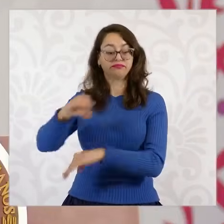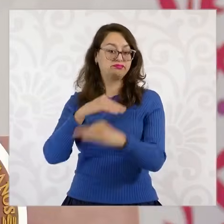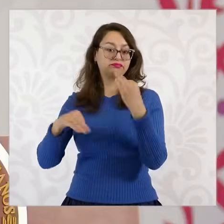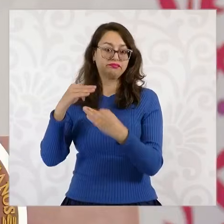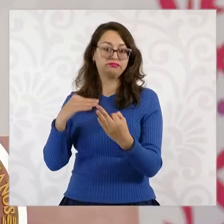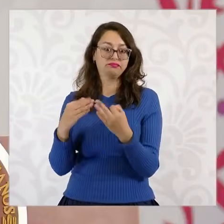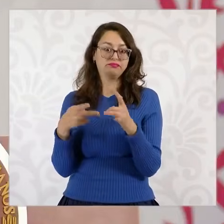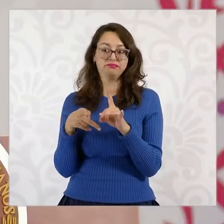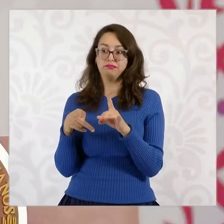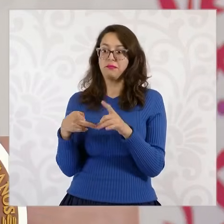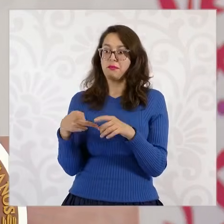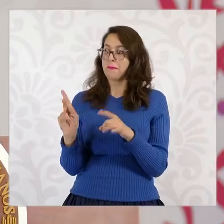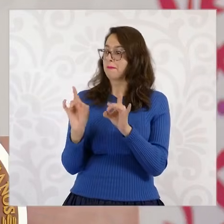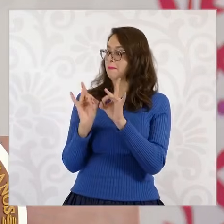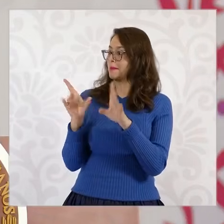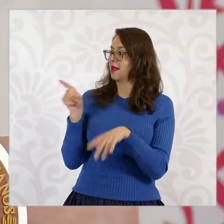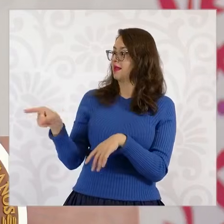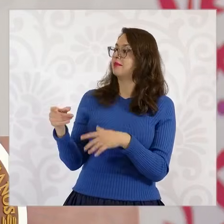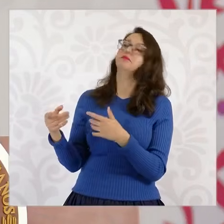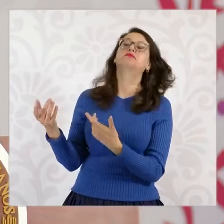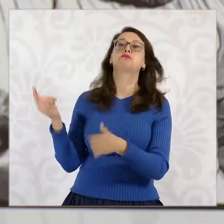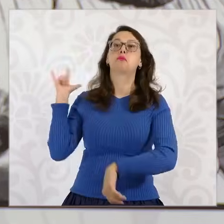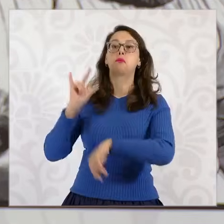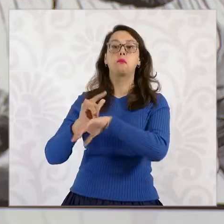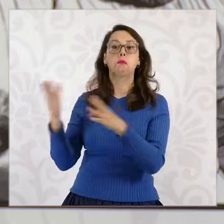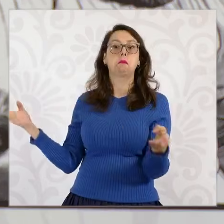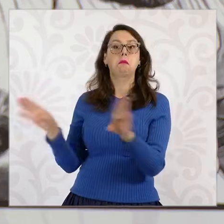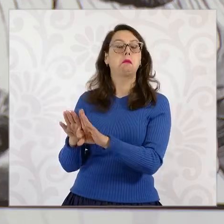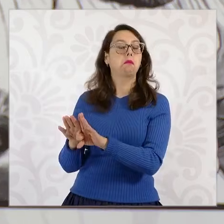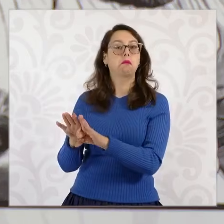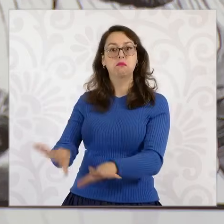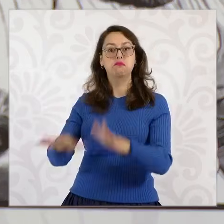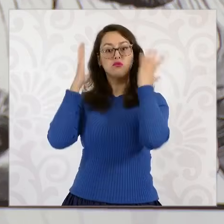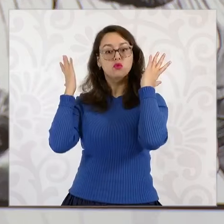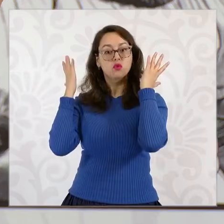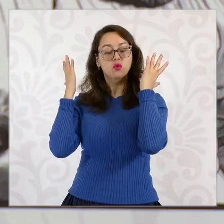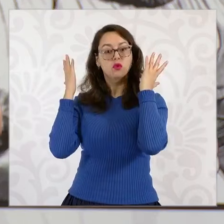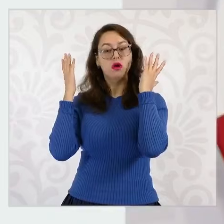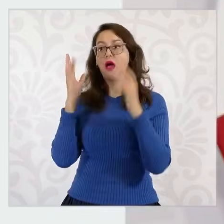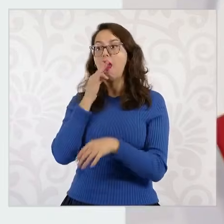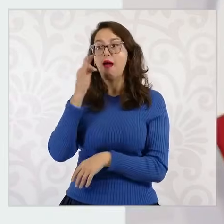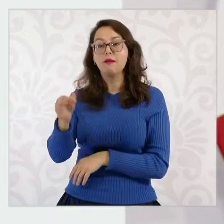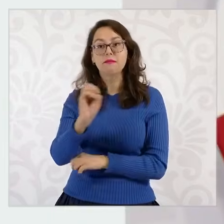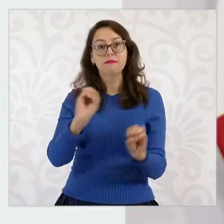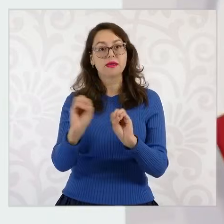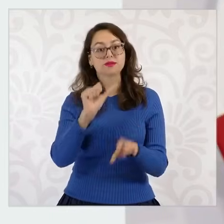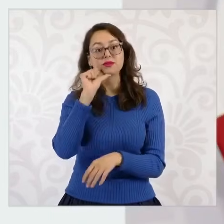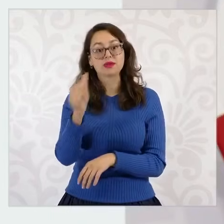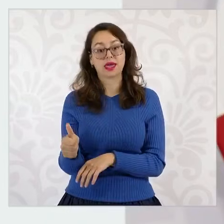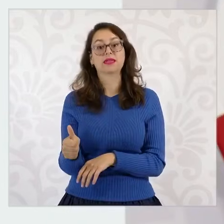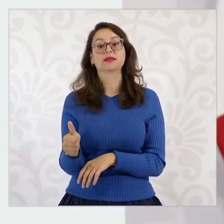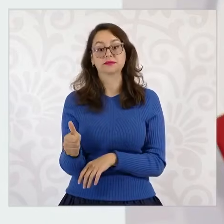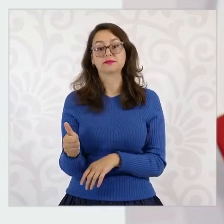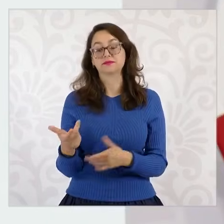circunstancia que no se avisó de que de un día a otro se iban a cerrar estos vuelos, pues se hizo